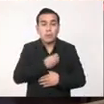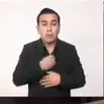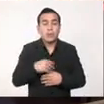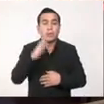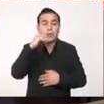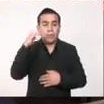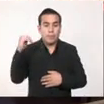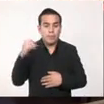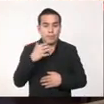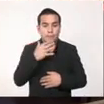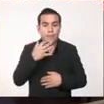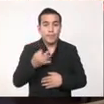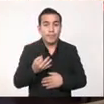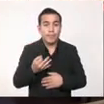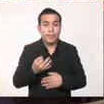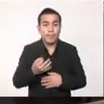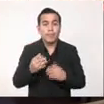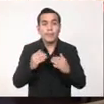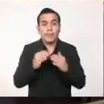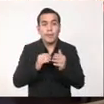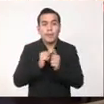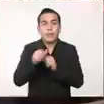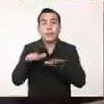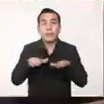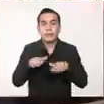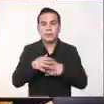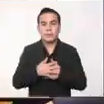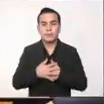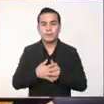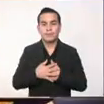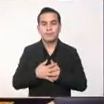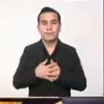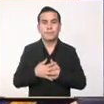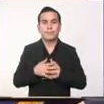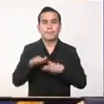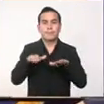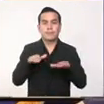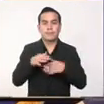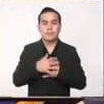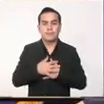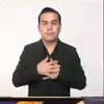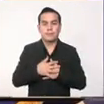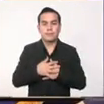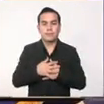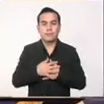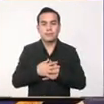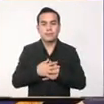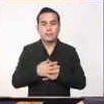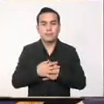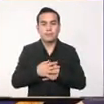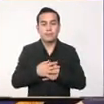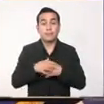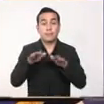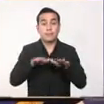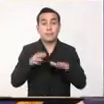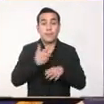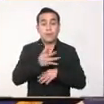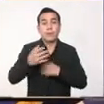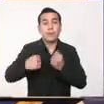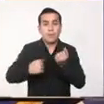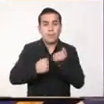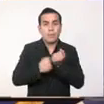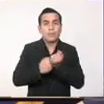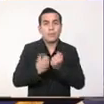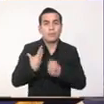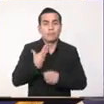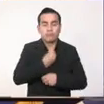dos países y moviendo adelante. Muchas gracias. Muchas gracias, embajadora. Y gracias por toda la cooperación